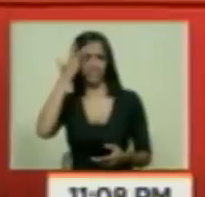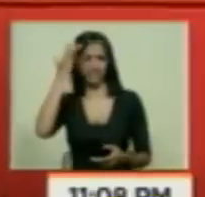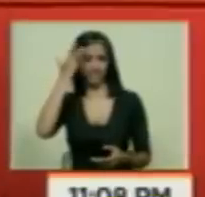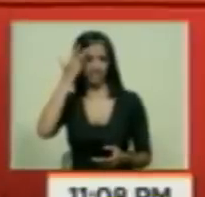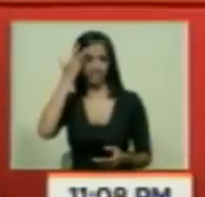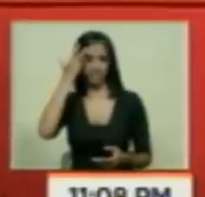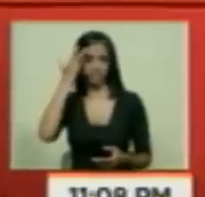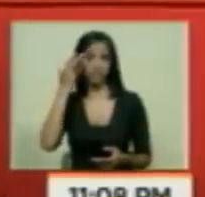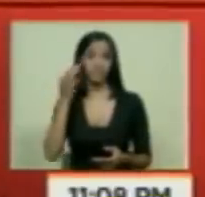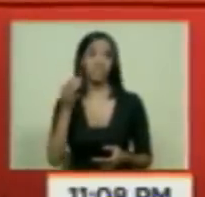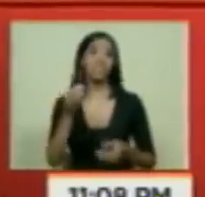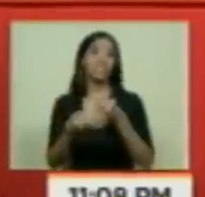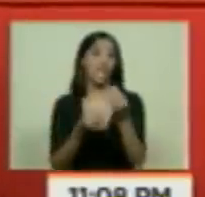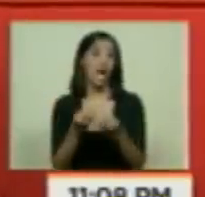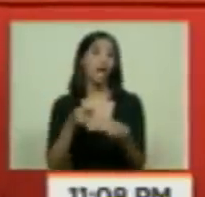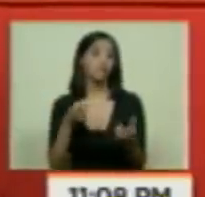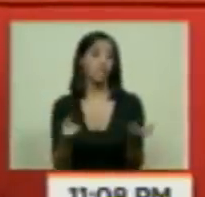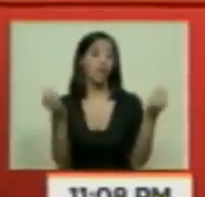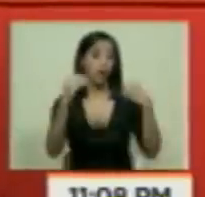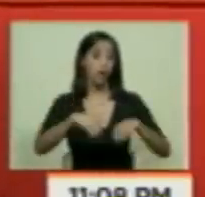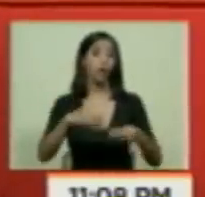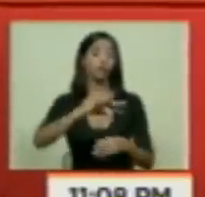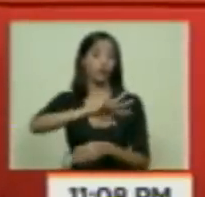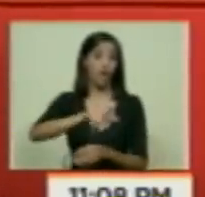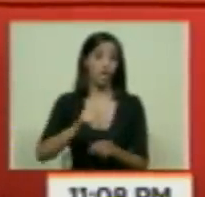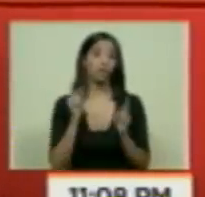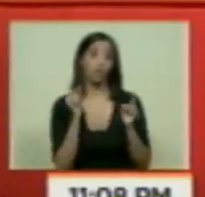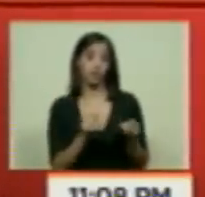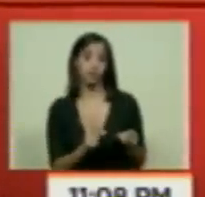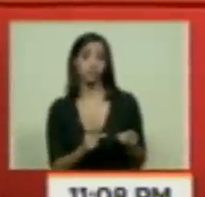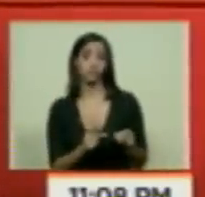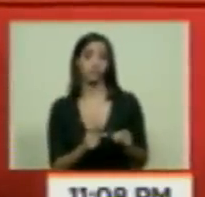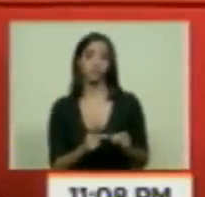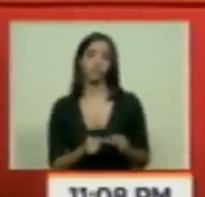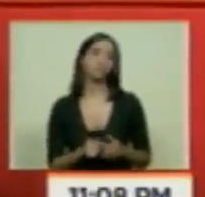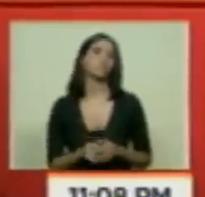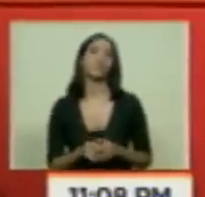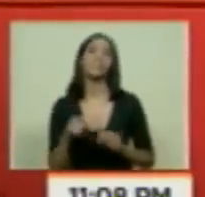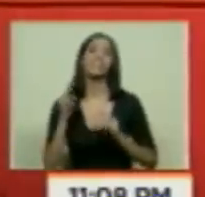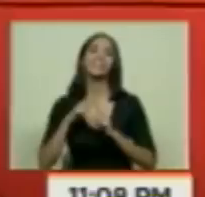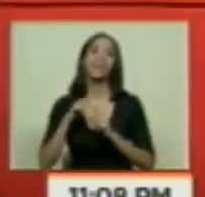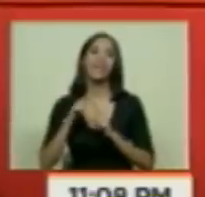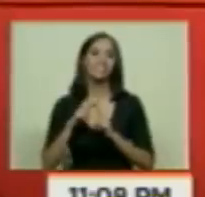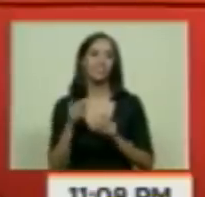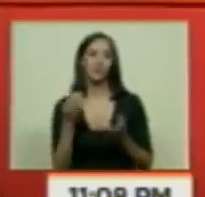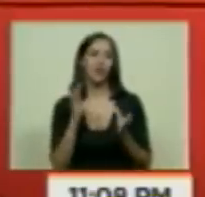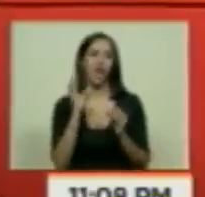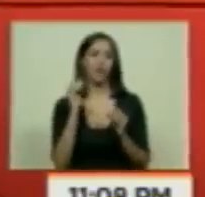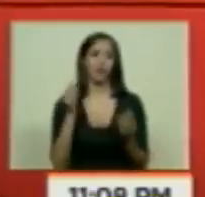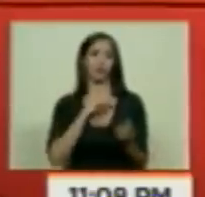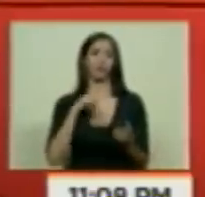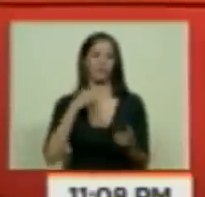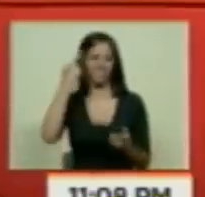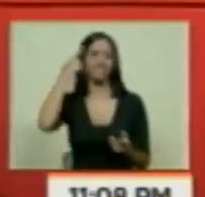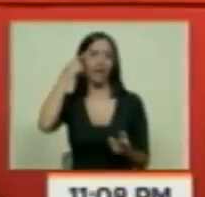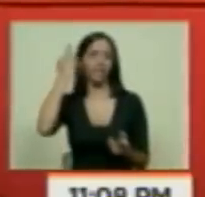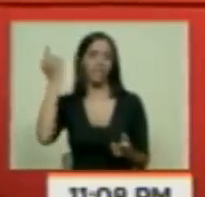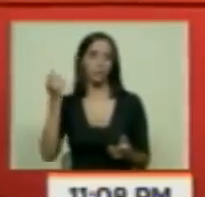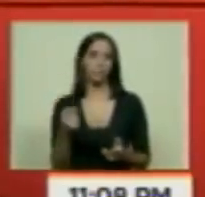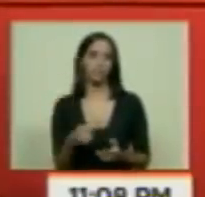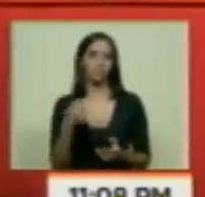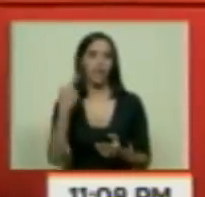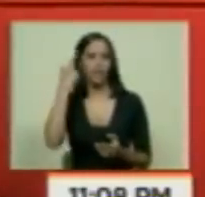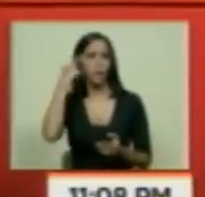y operan con esas mafias, y han operado con esas mafias. De Táchira no nos han hecho cuenta a nosotros, porque de Táchira sabemos